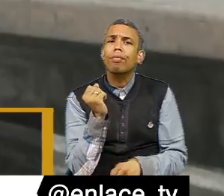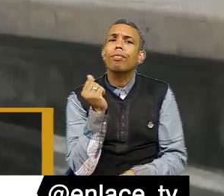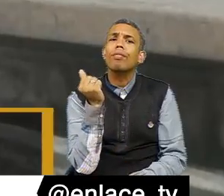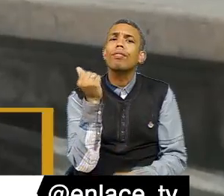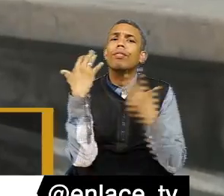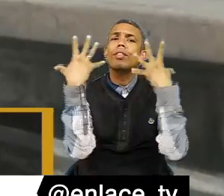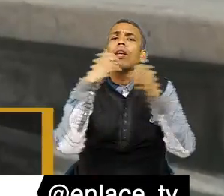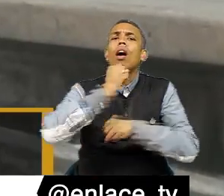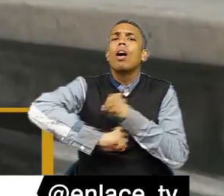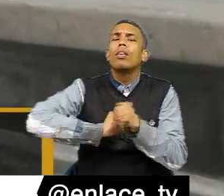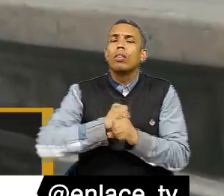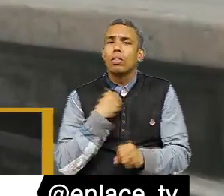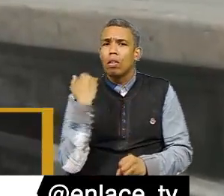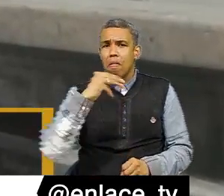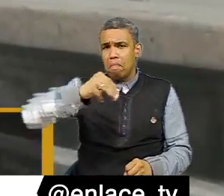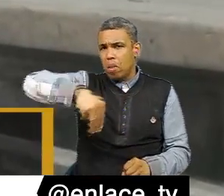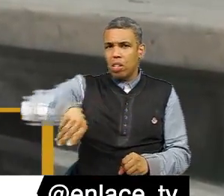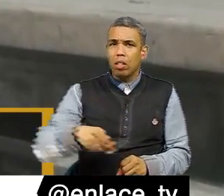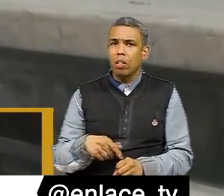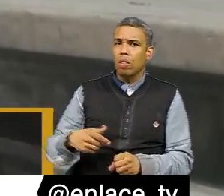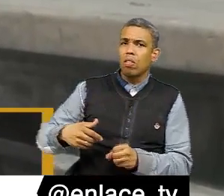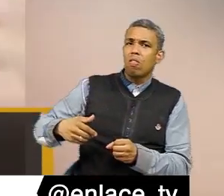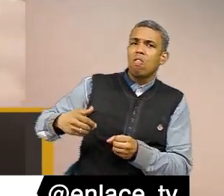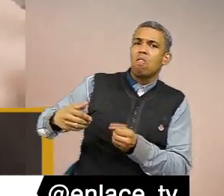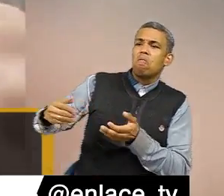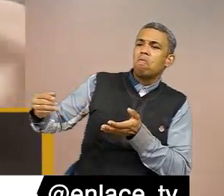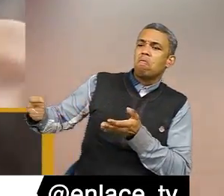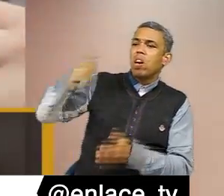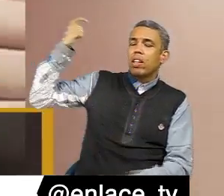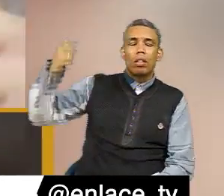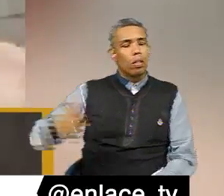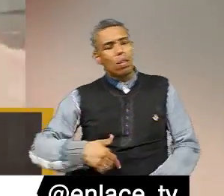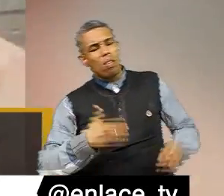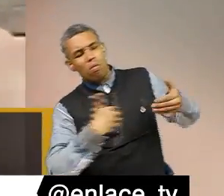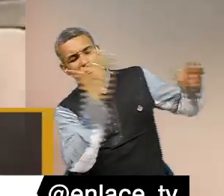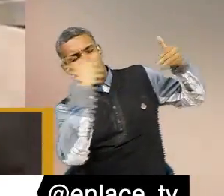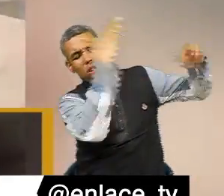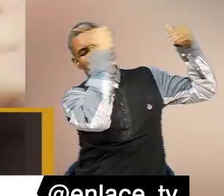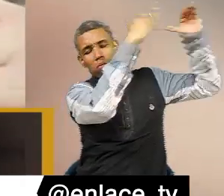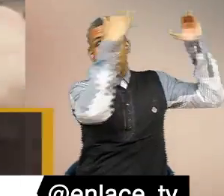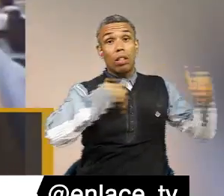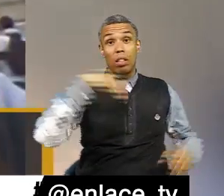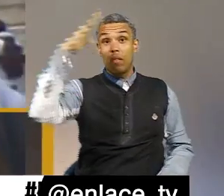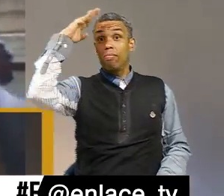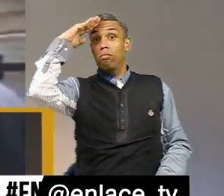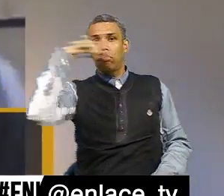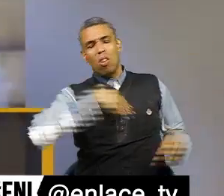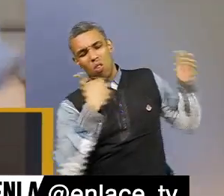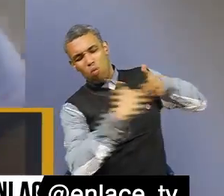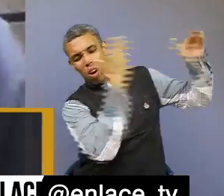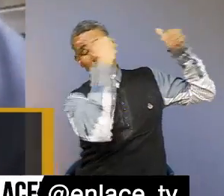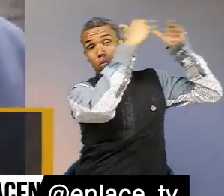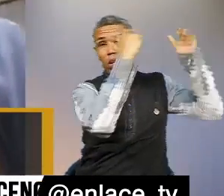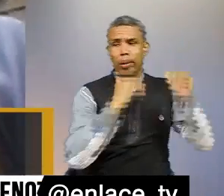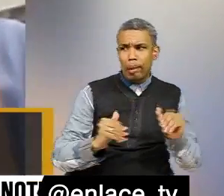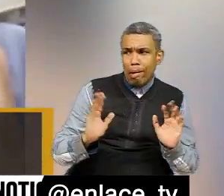pasado martes fue desalojada del lugar donde se encontraba encadenada. Es complicado, ¿no? Los magistrados de igual forma son personas